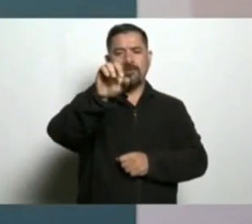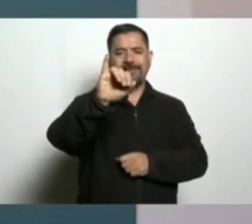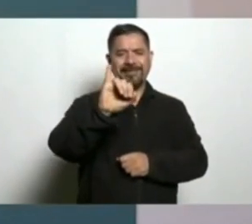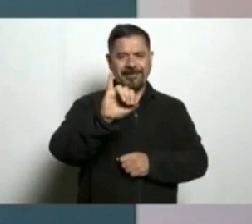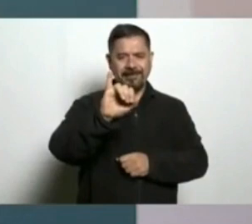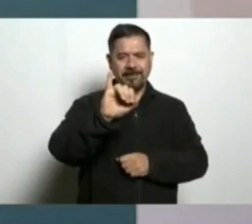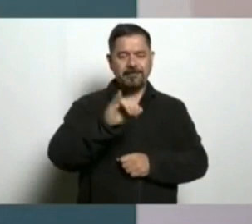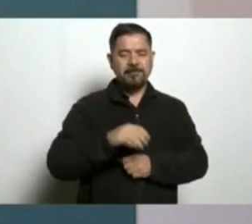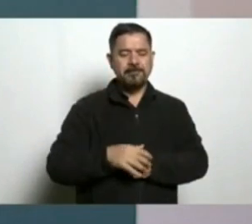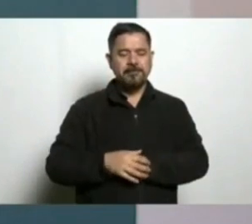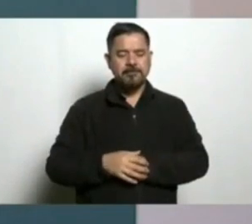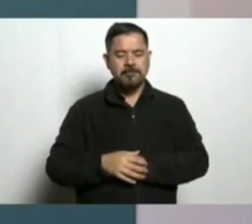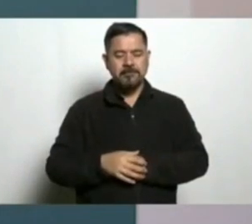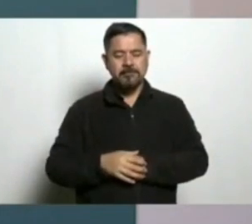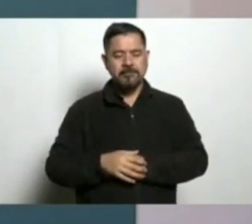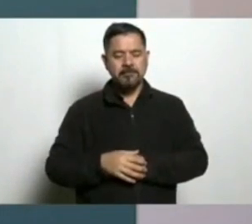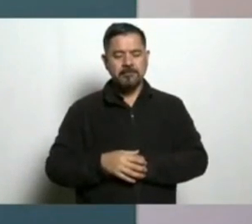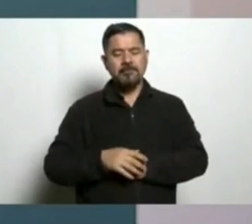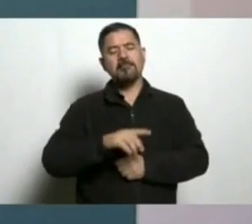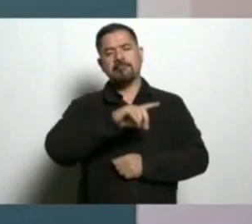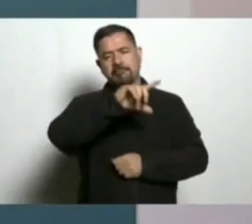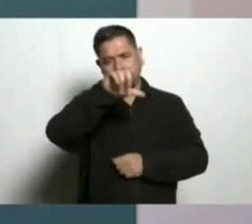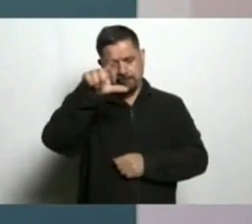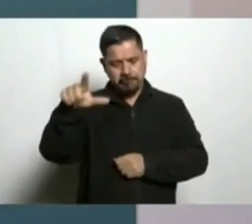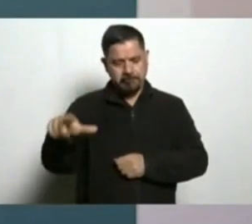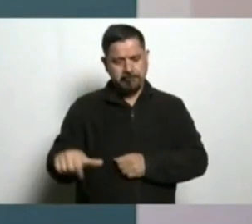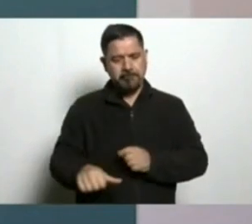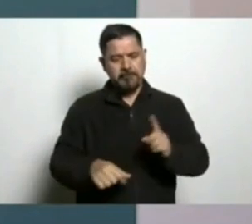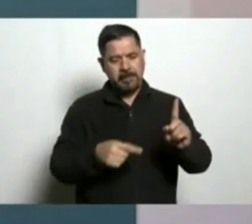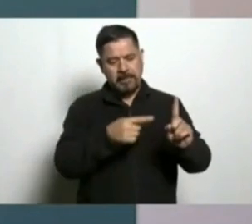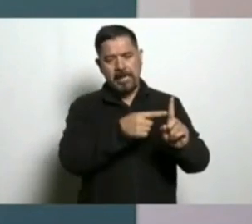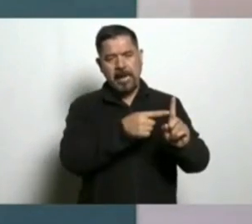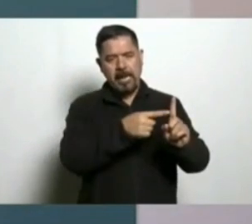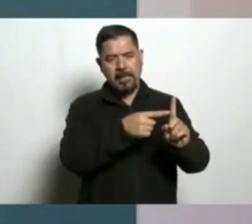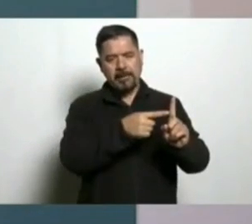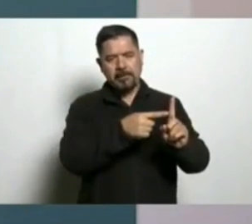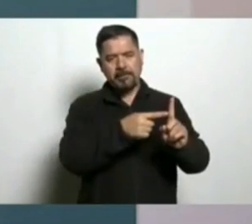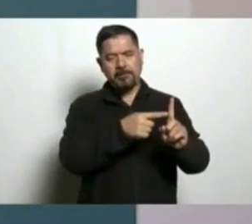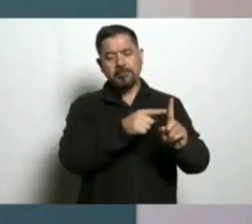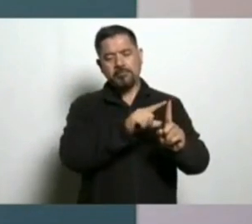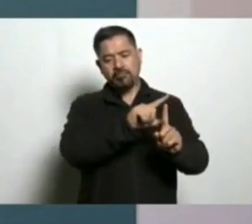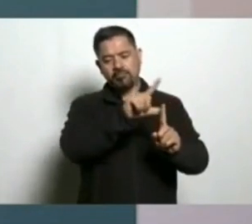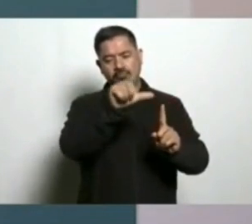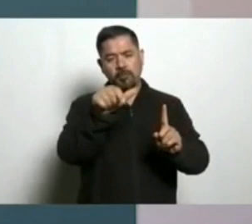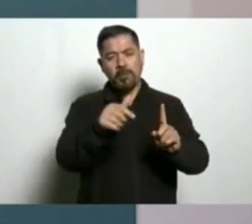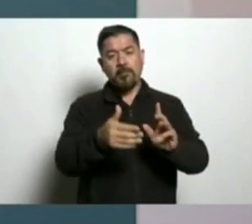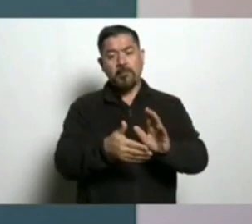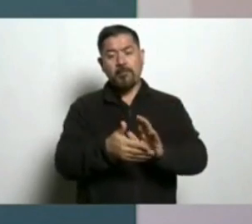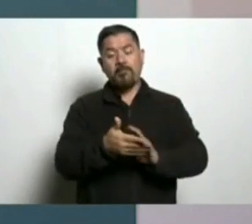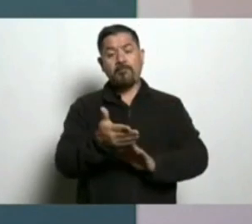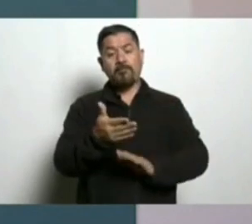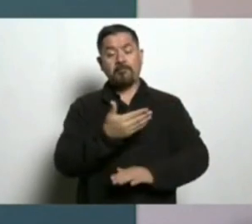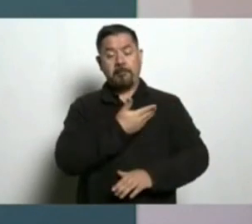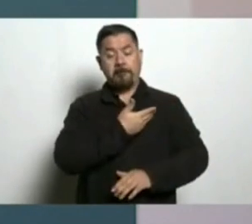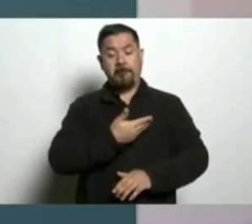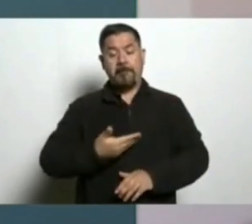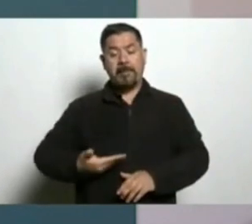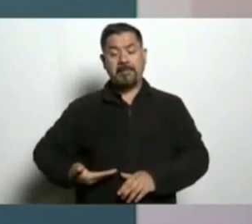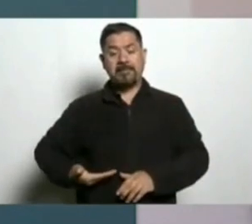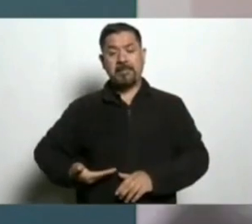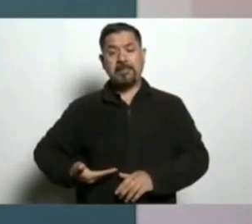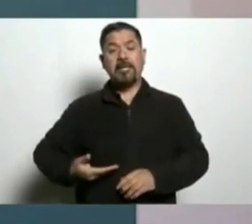que posteriormente llegó a ser presidente de la Suprema Corte de